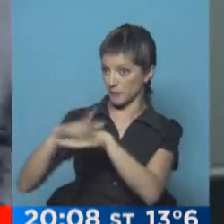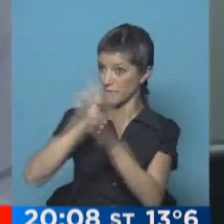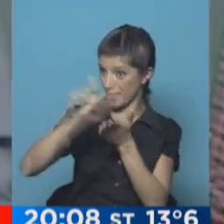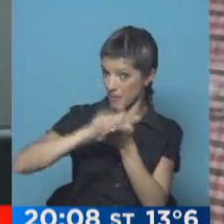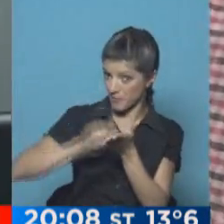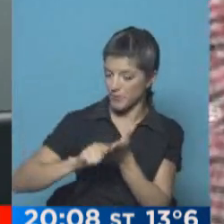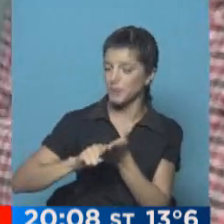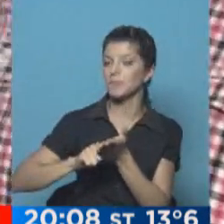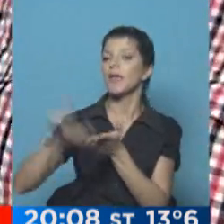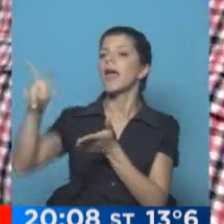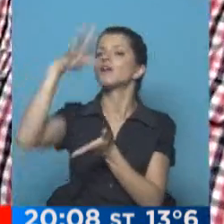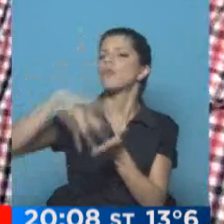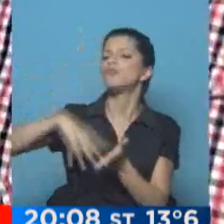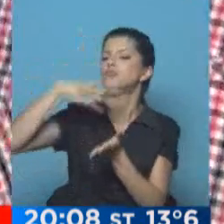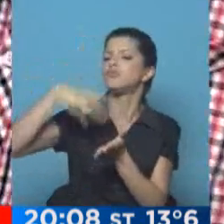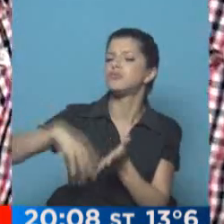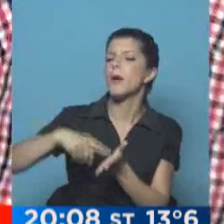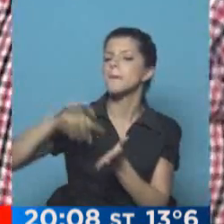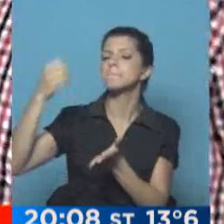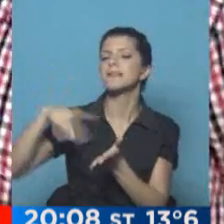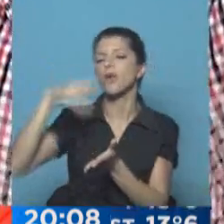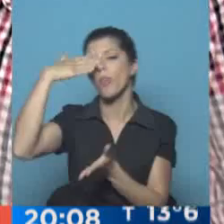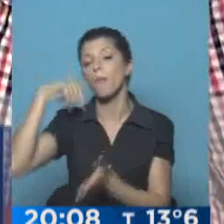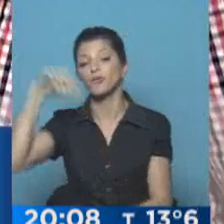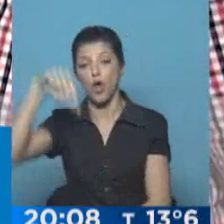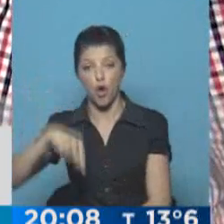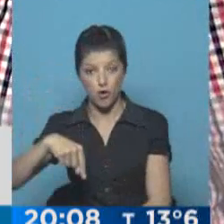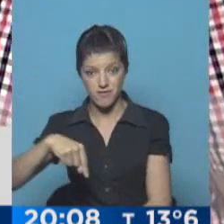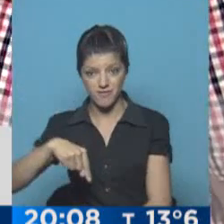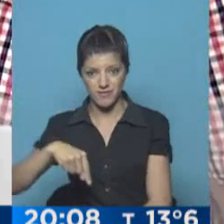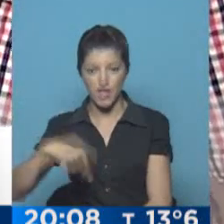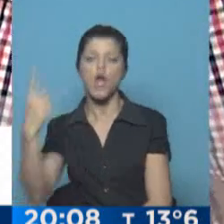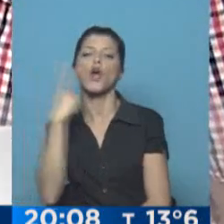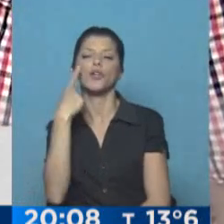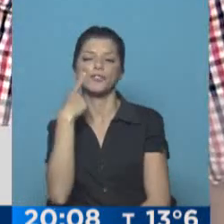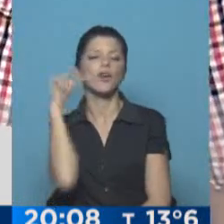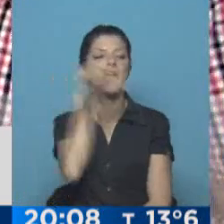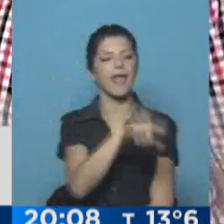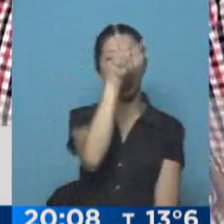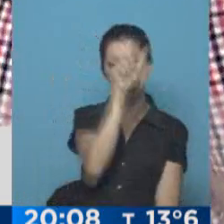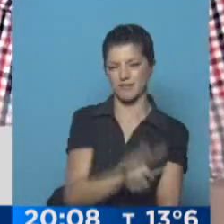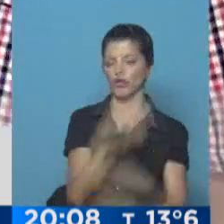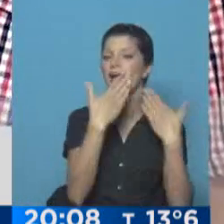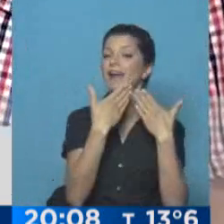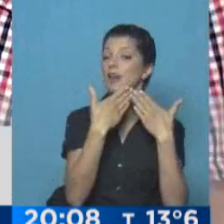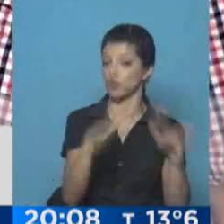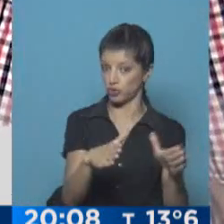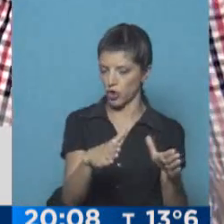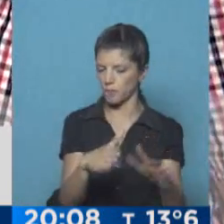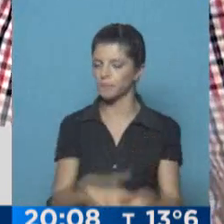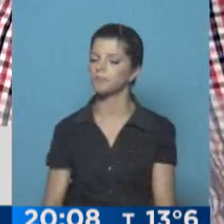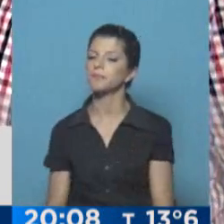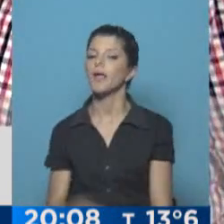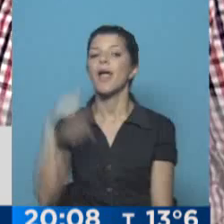comenzaron esta nota y que, bueno, finalmente hoy, como decíamos, se conoció la renuncia de Fernando Niembro.